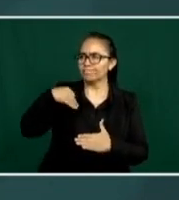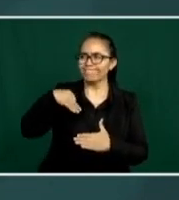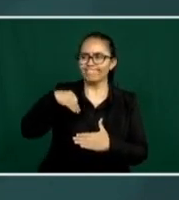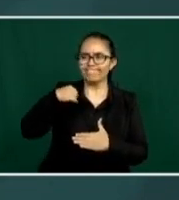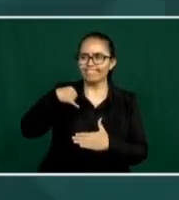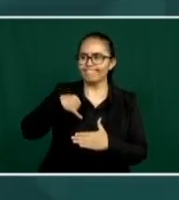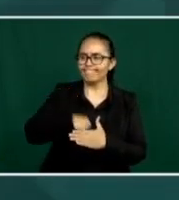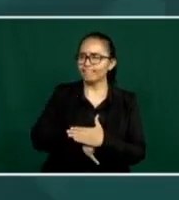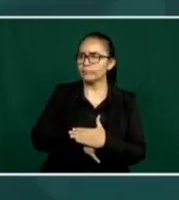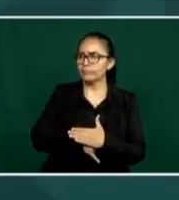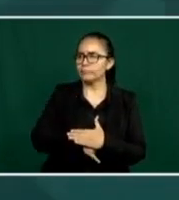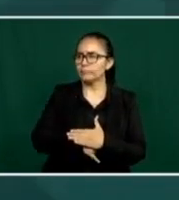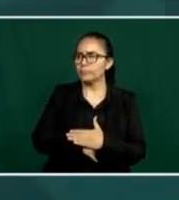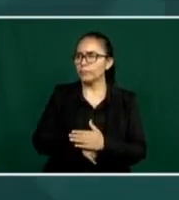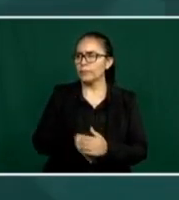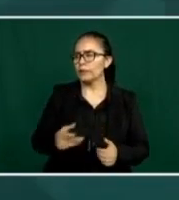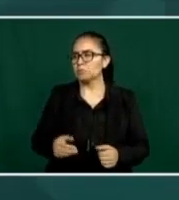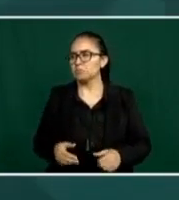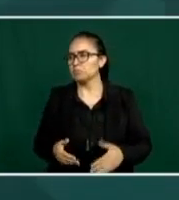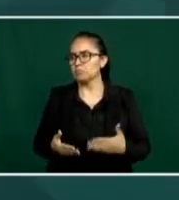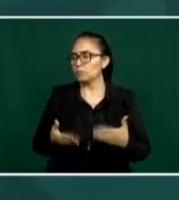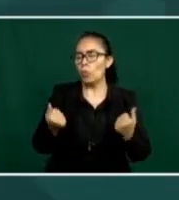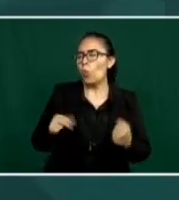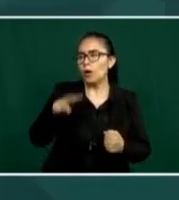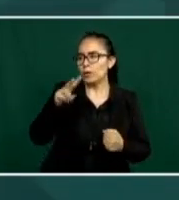Entonces todavía no se resignan